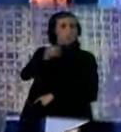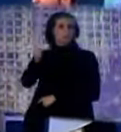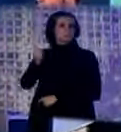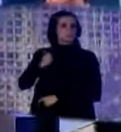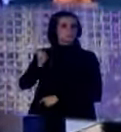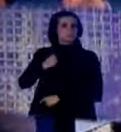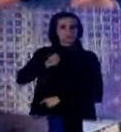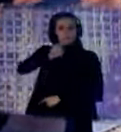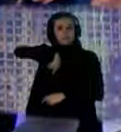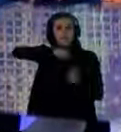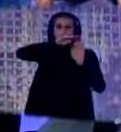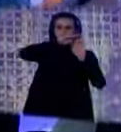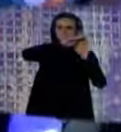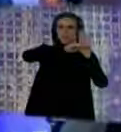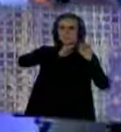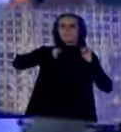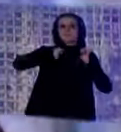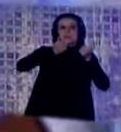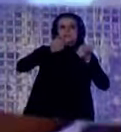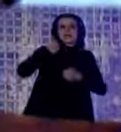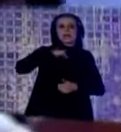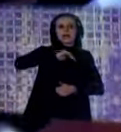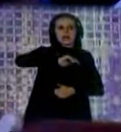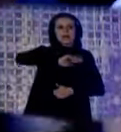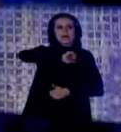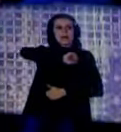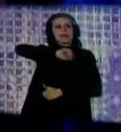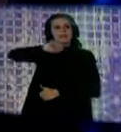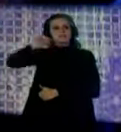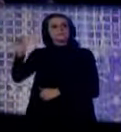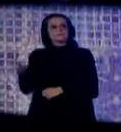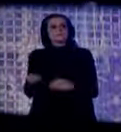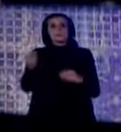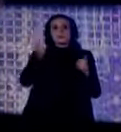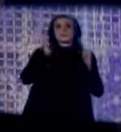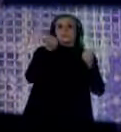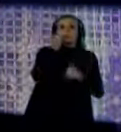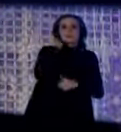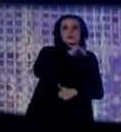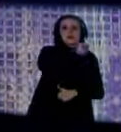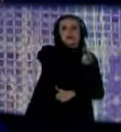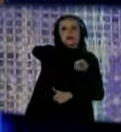programa va a comenzar va